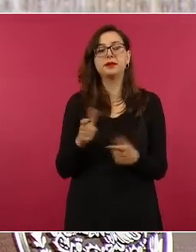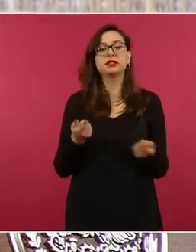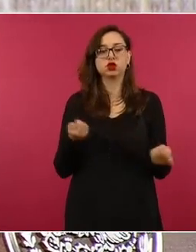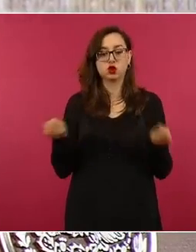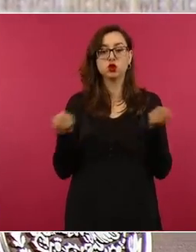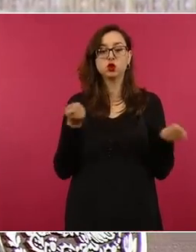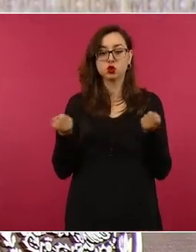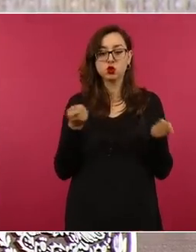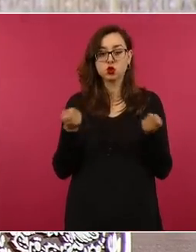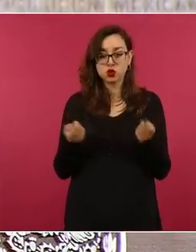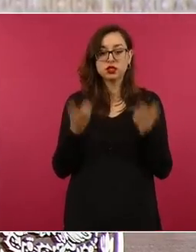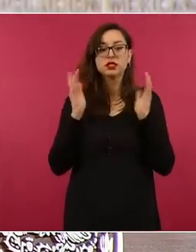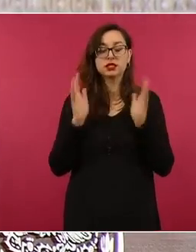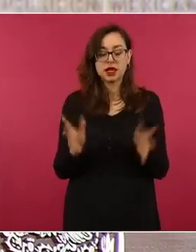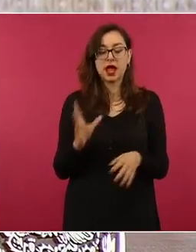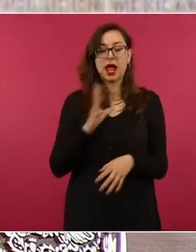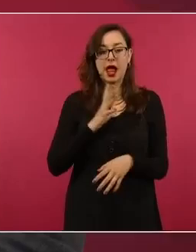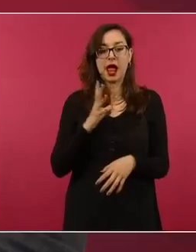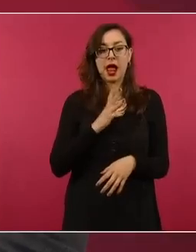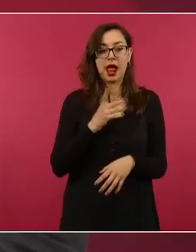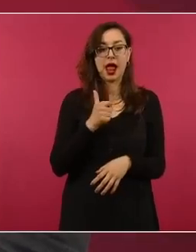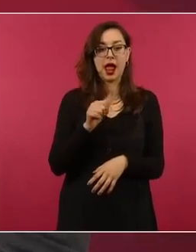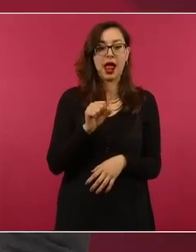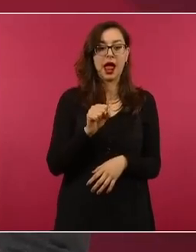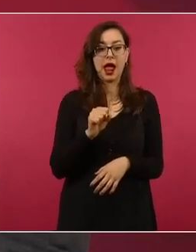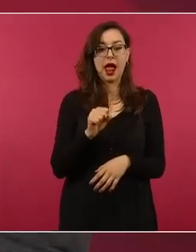gasoducto hasta